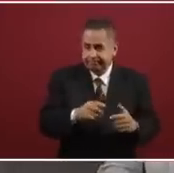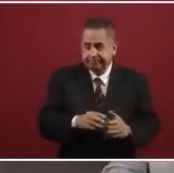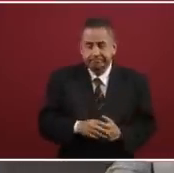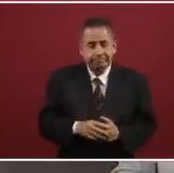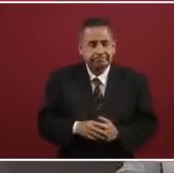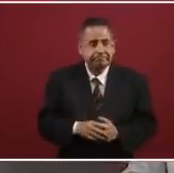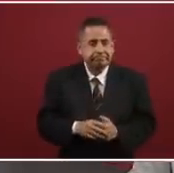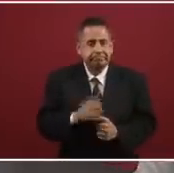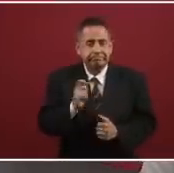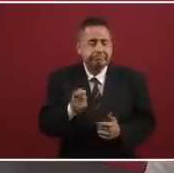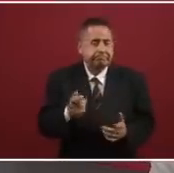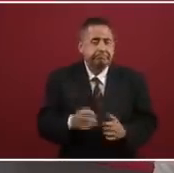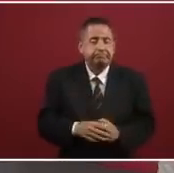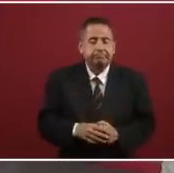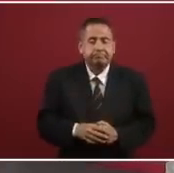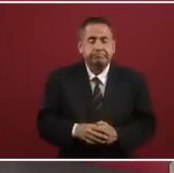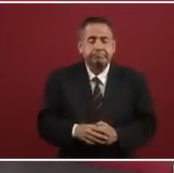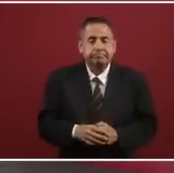los